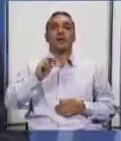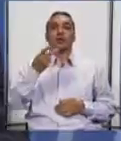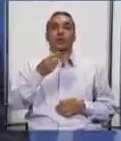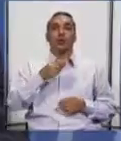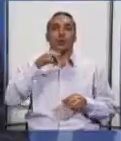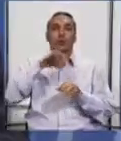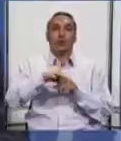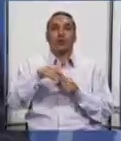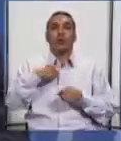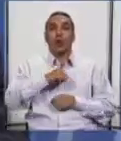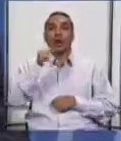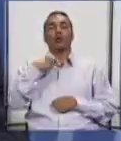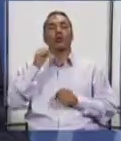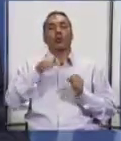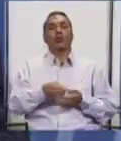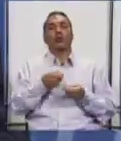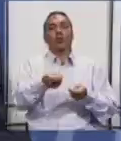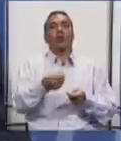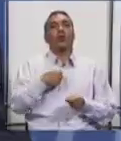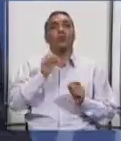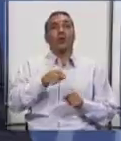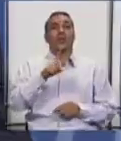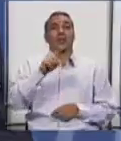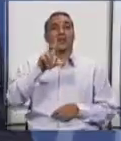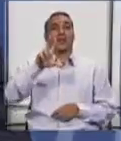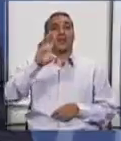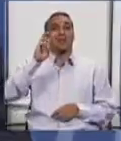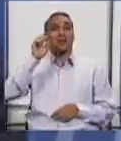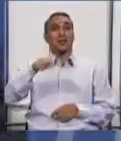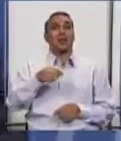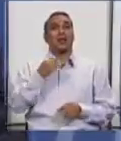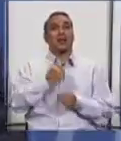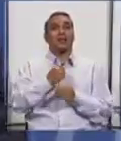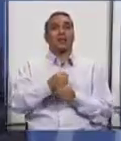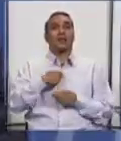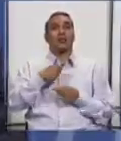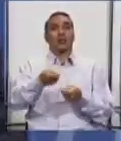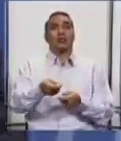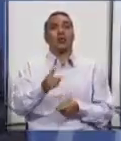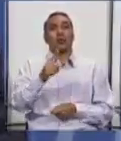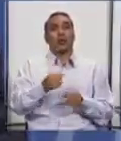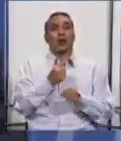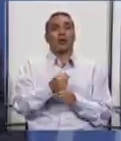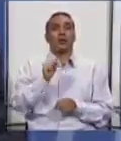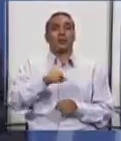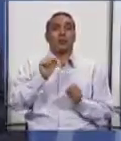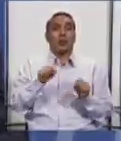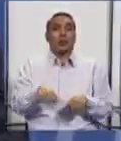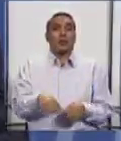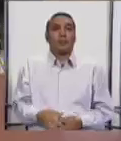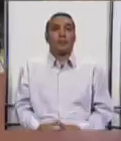Se calcula que el programa genere más de 136 mil puestos de trabajo anualmente.